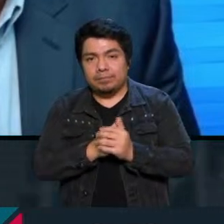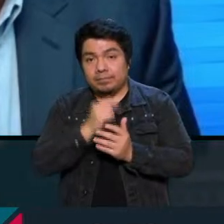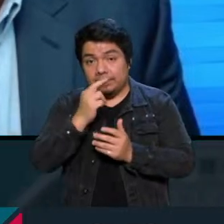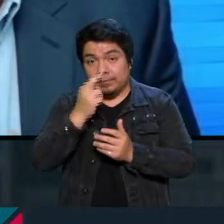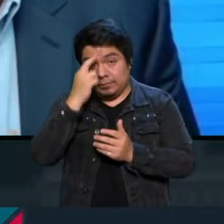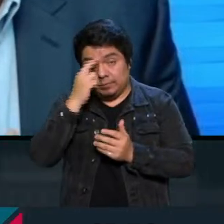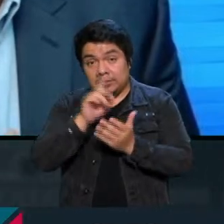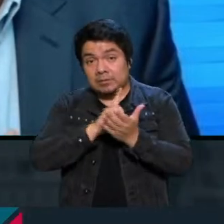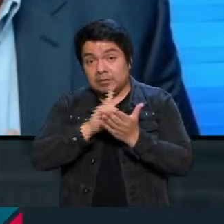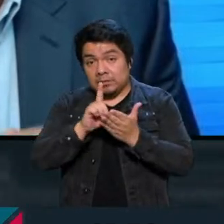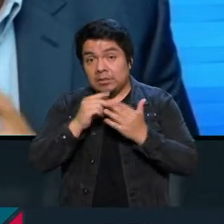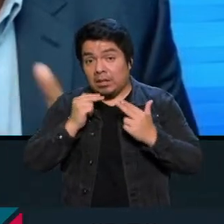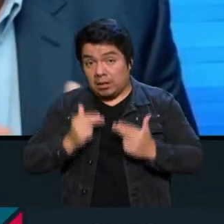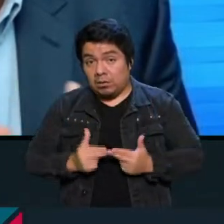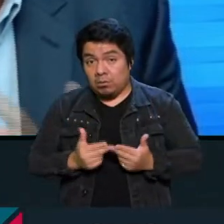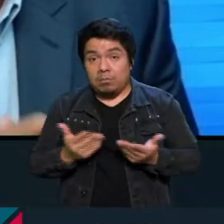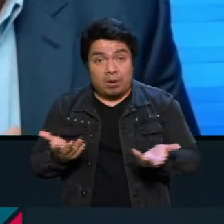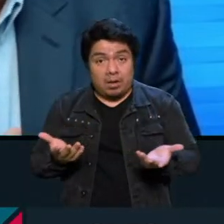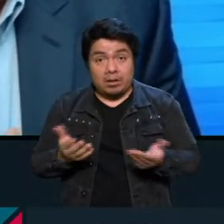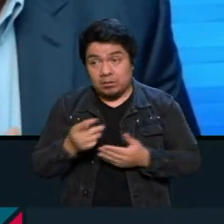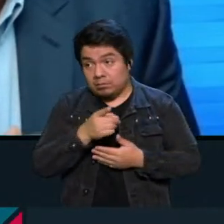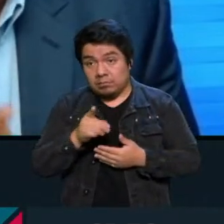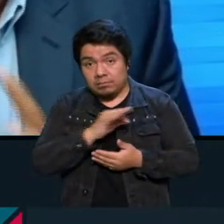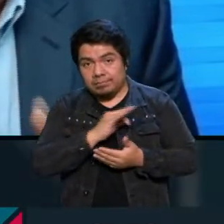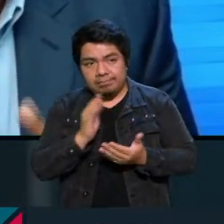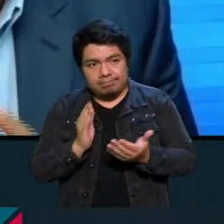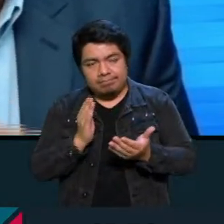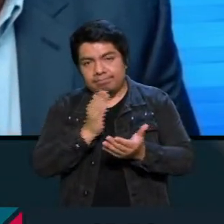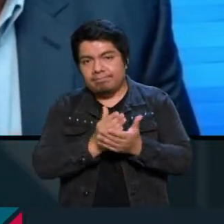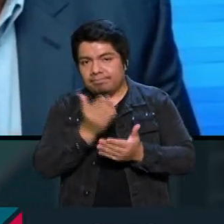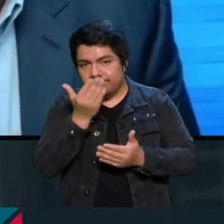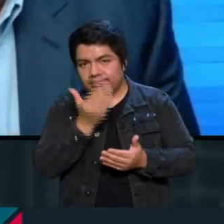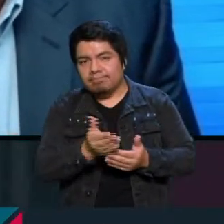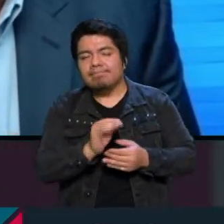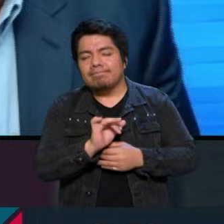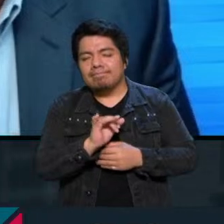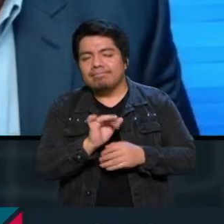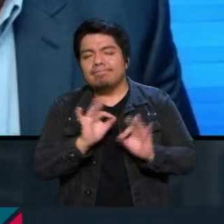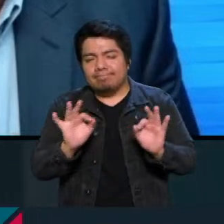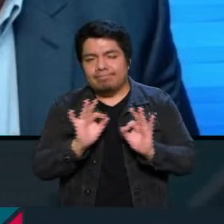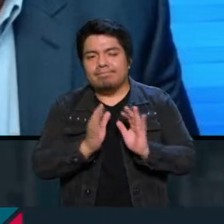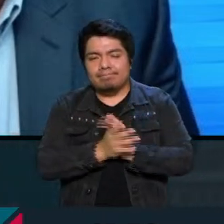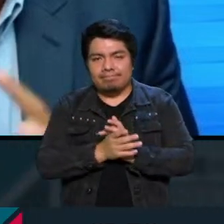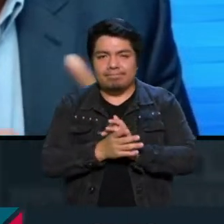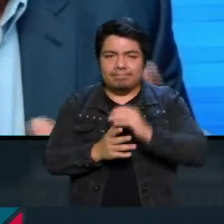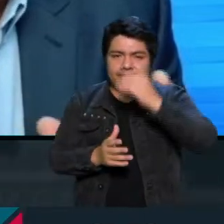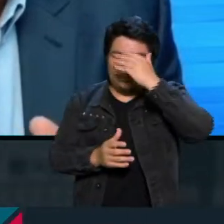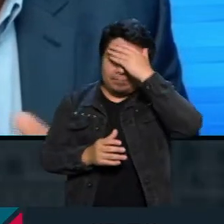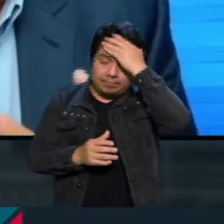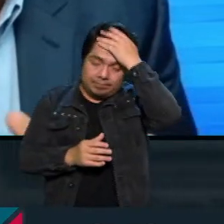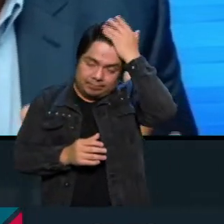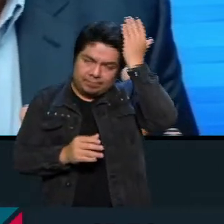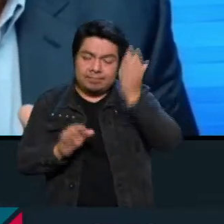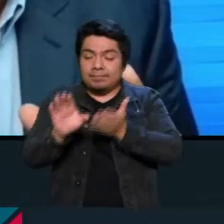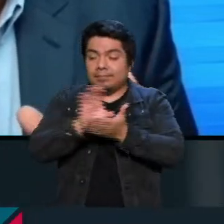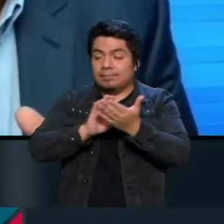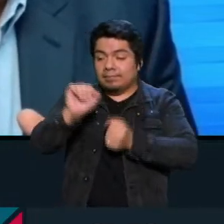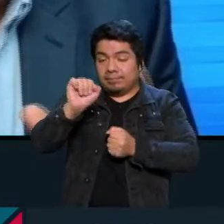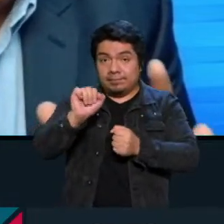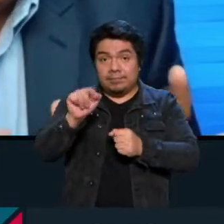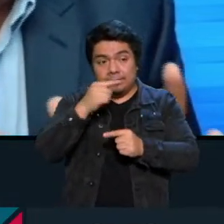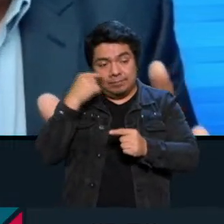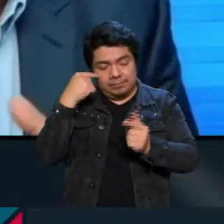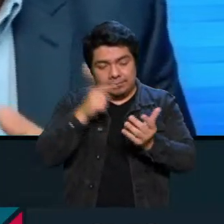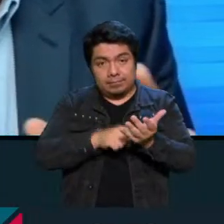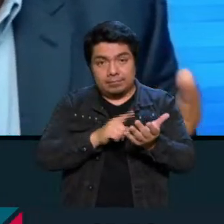derecho humano y las personas pueden ya demandar ese servicio al Estado porque así ya está en la Constitución. Entonces, si el Estado quiere brindar ese servicio,